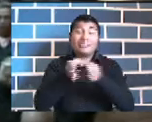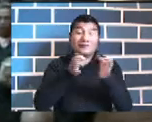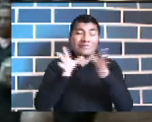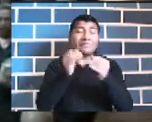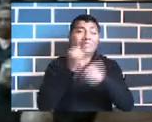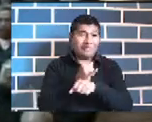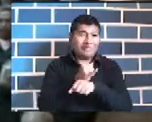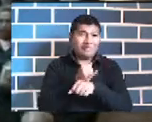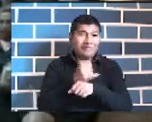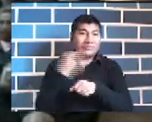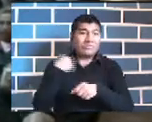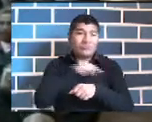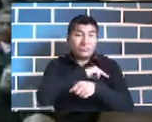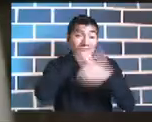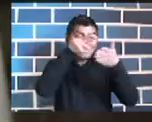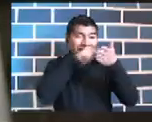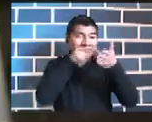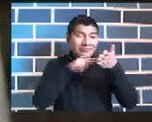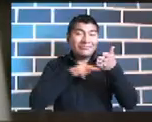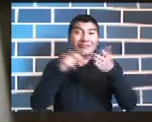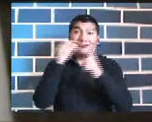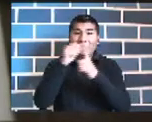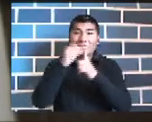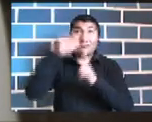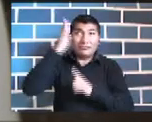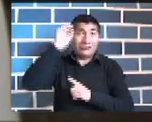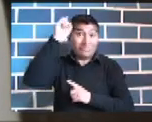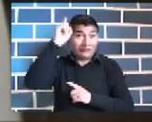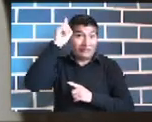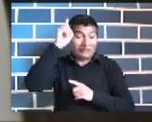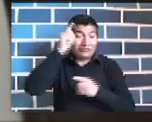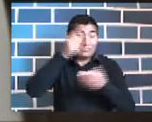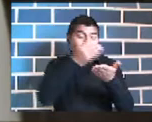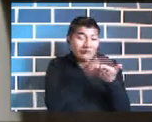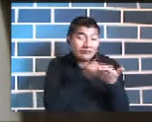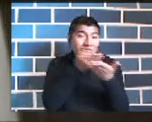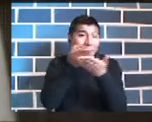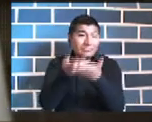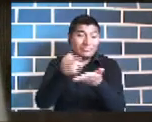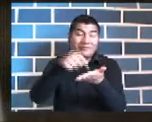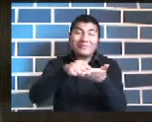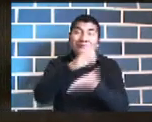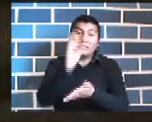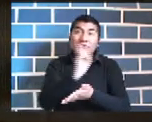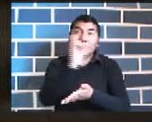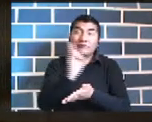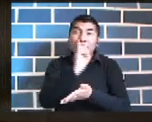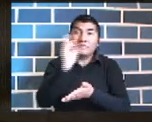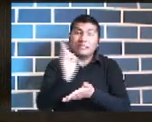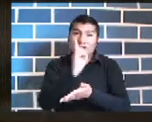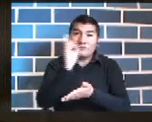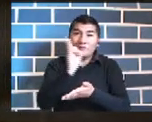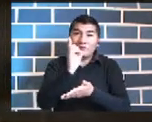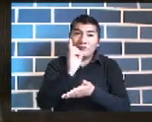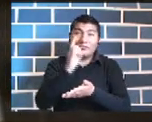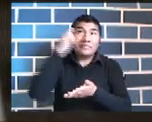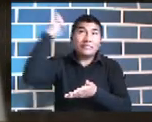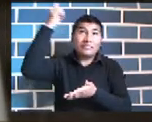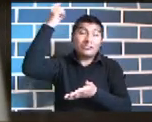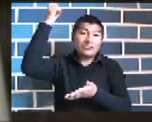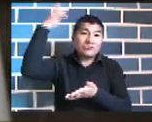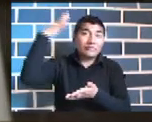que vamos a releer la palabra de Dios propuesta en este domingo a la luz